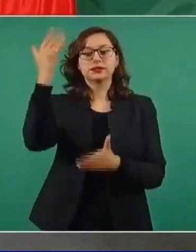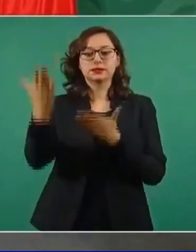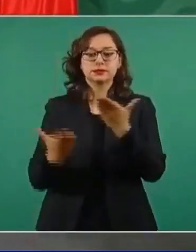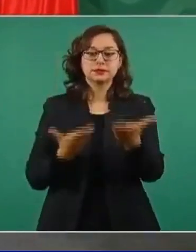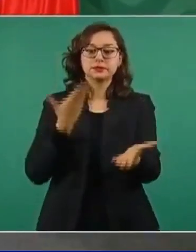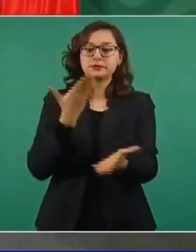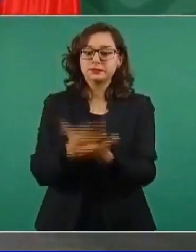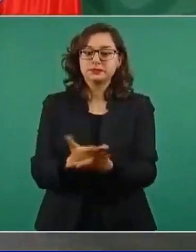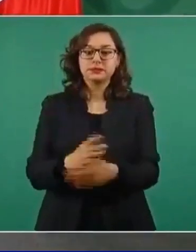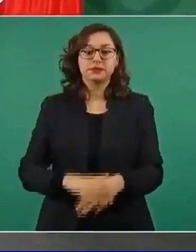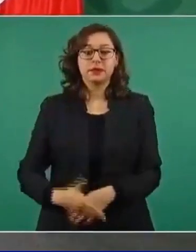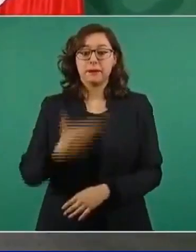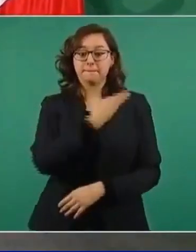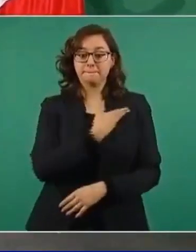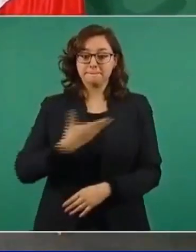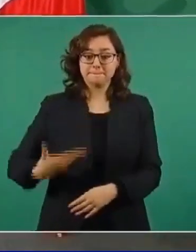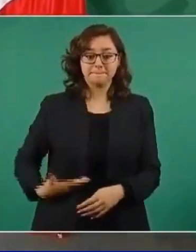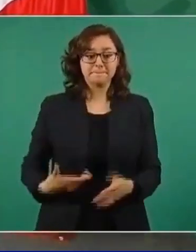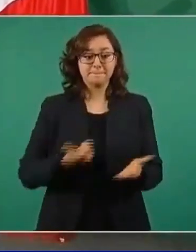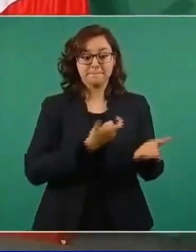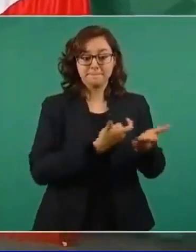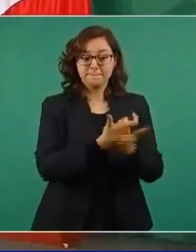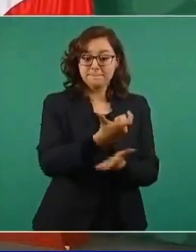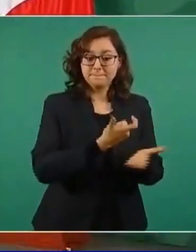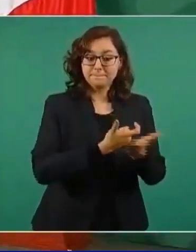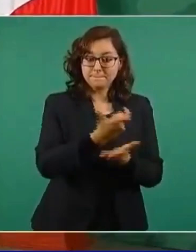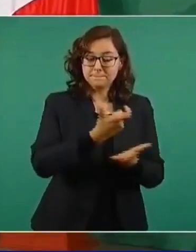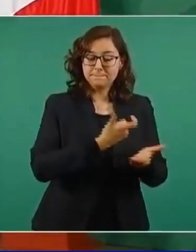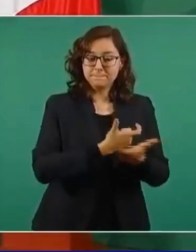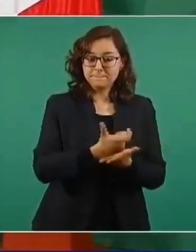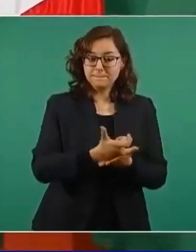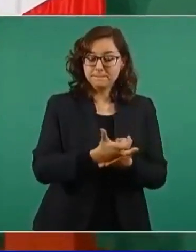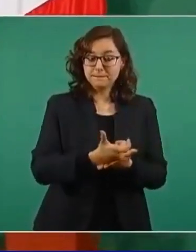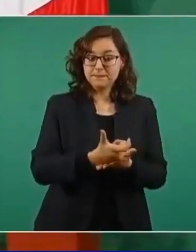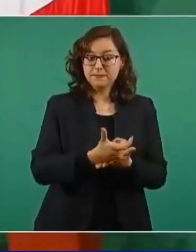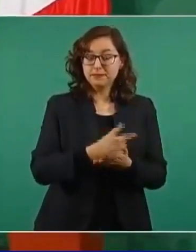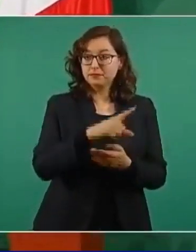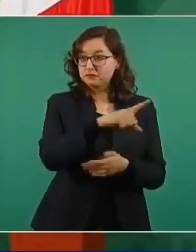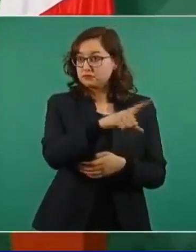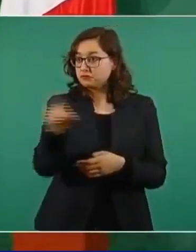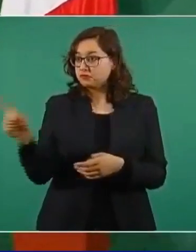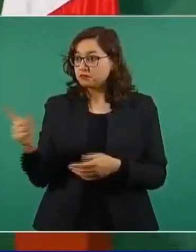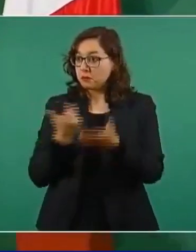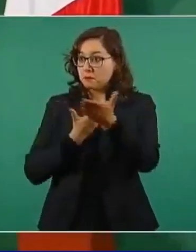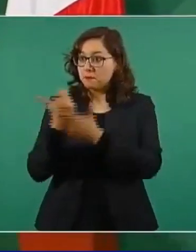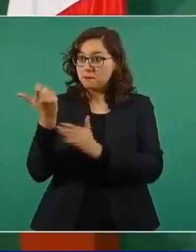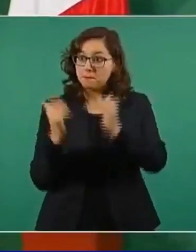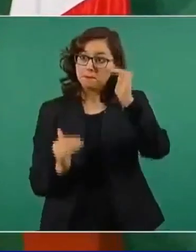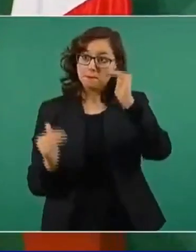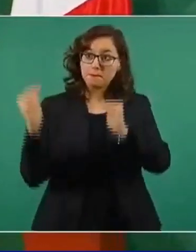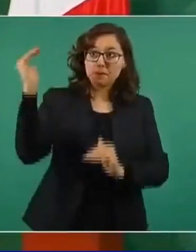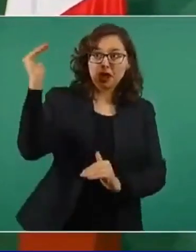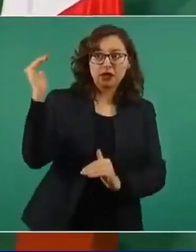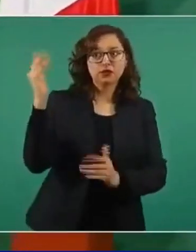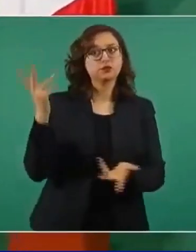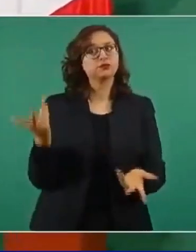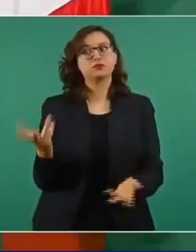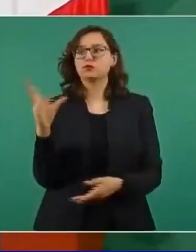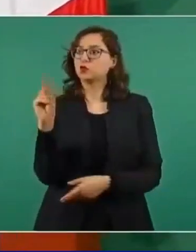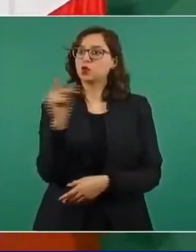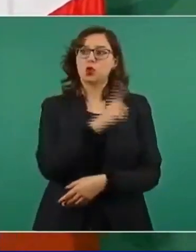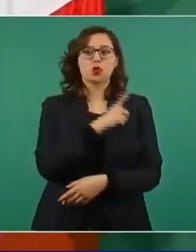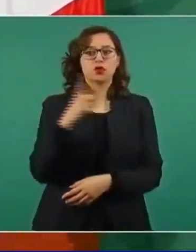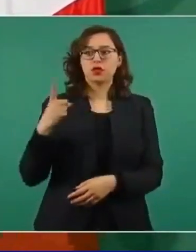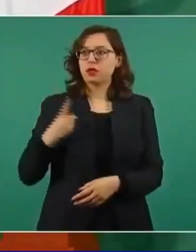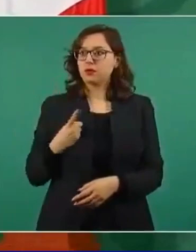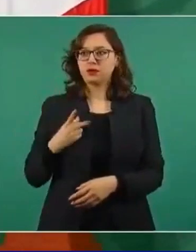Nadie puede ganar más que el presidente de la República. Y si ellos consideran que no les alcanza,